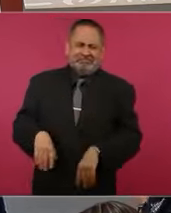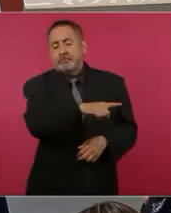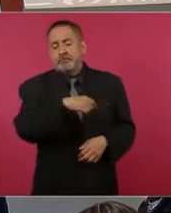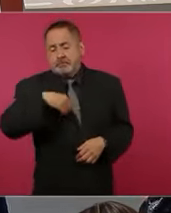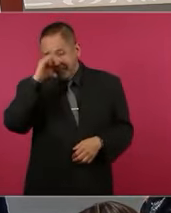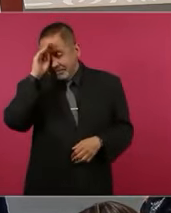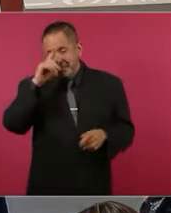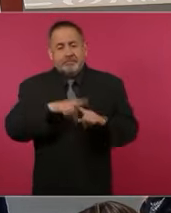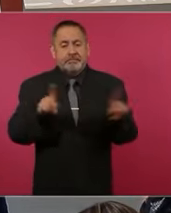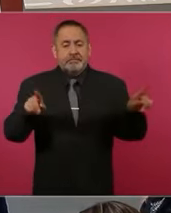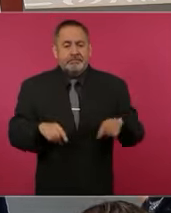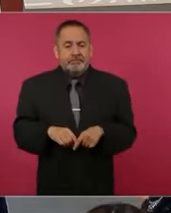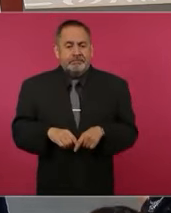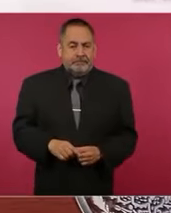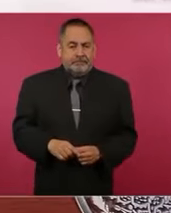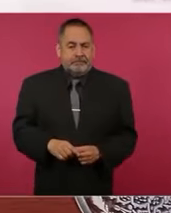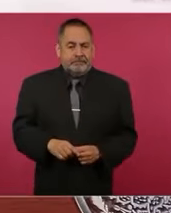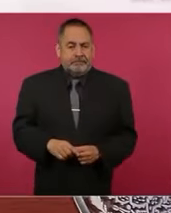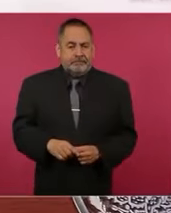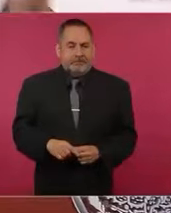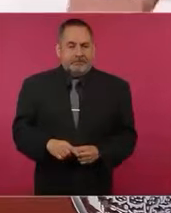distintos, ellos no están,